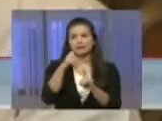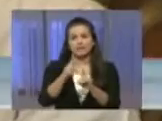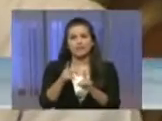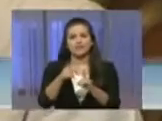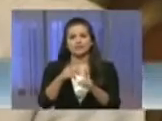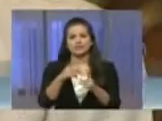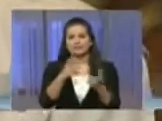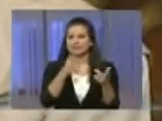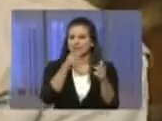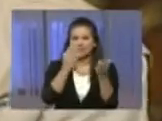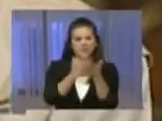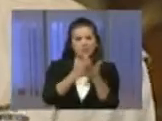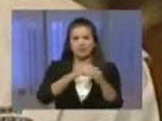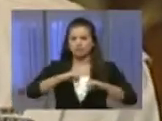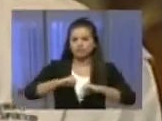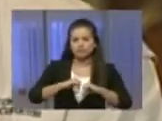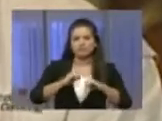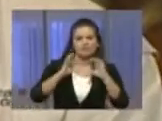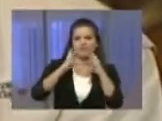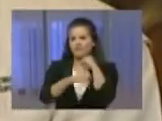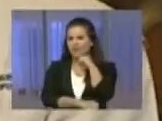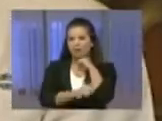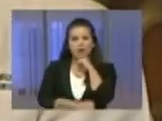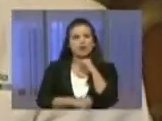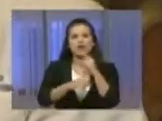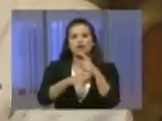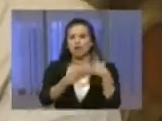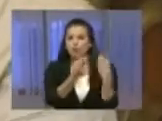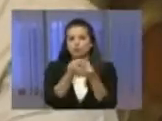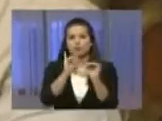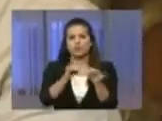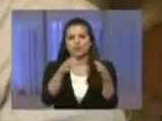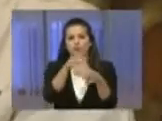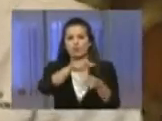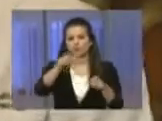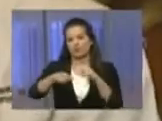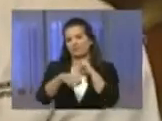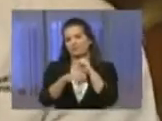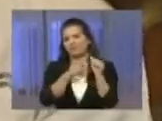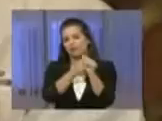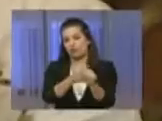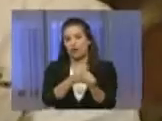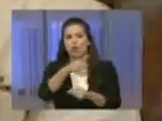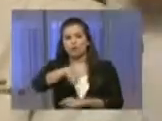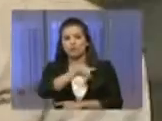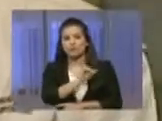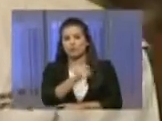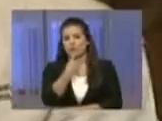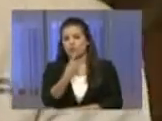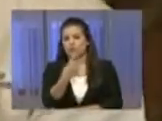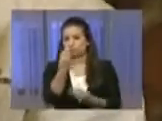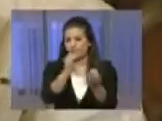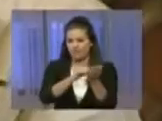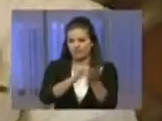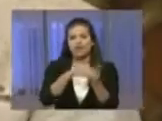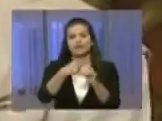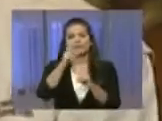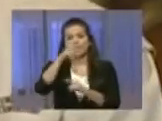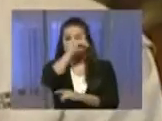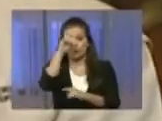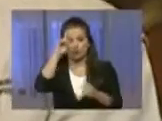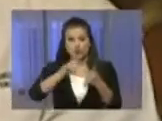fraudulentamente hasta con sus propios seguidores usted lo dijo varias veces lo dijo diosdado lo dijo